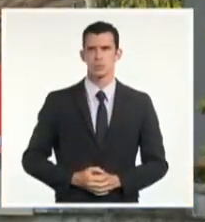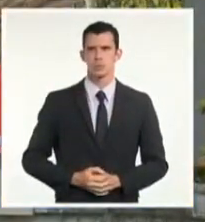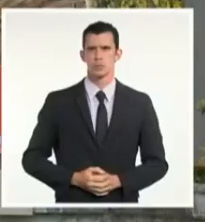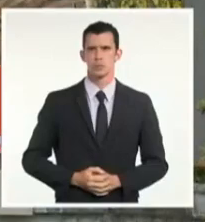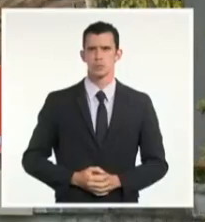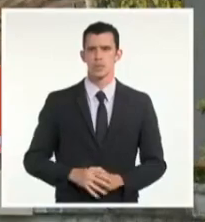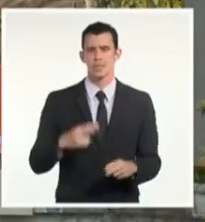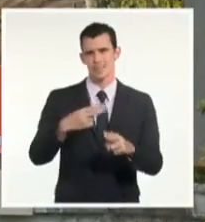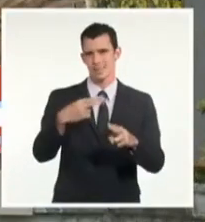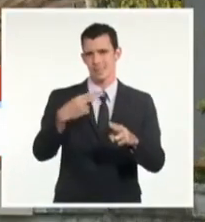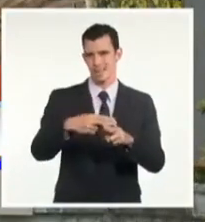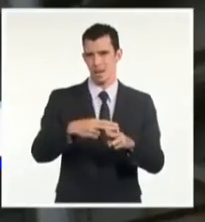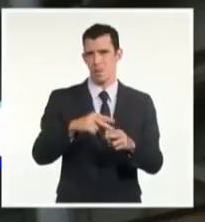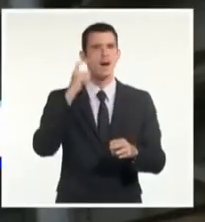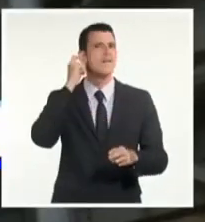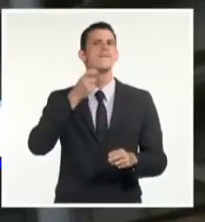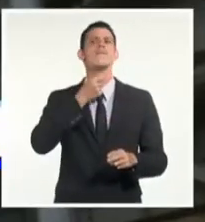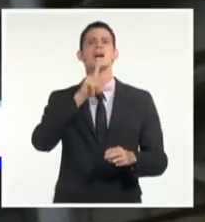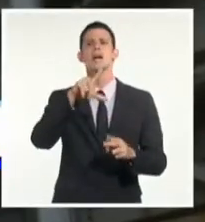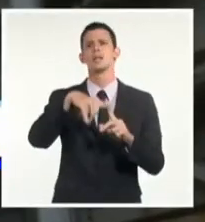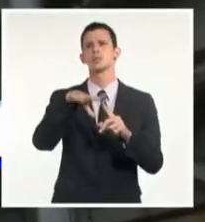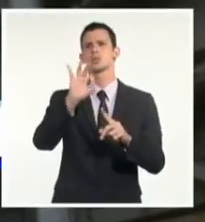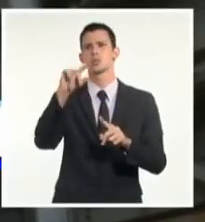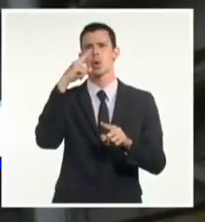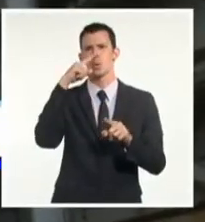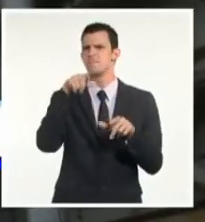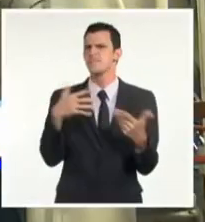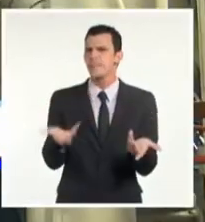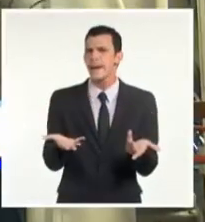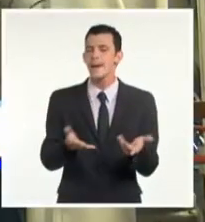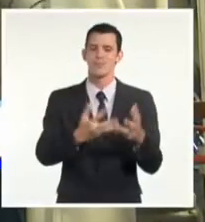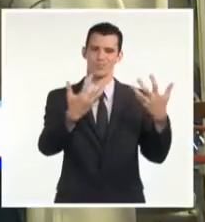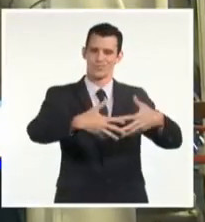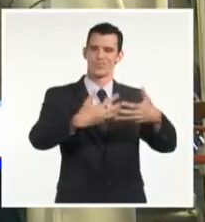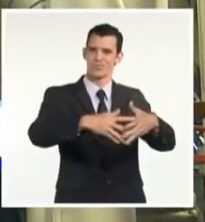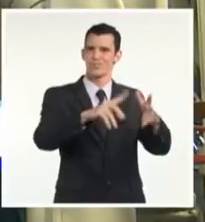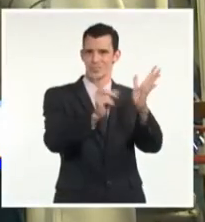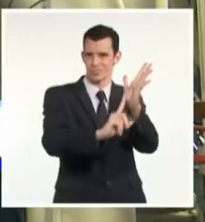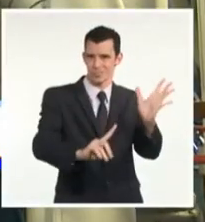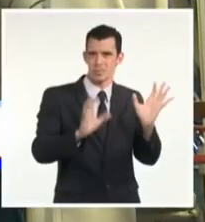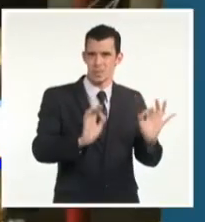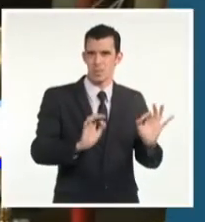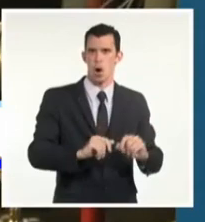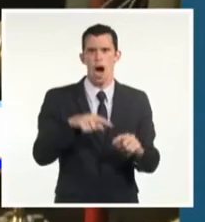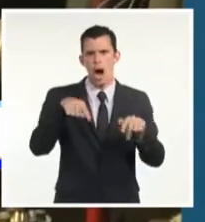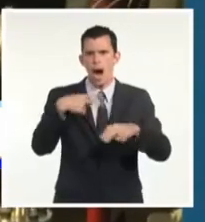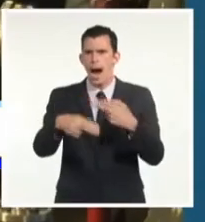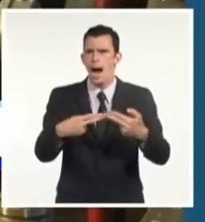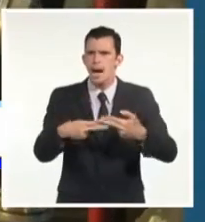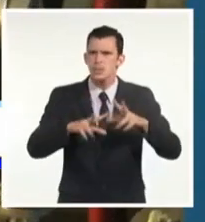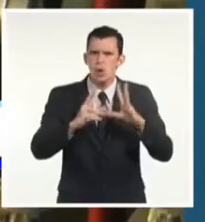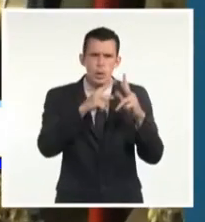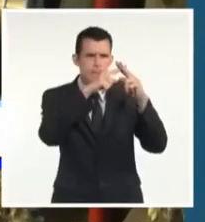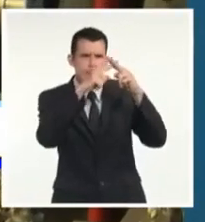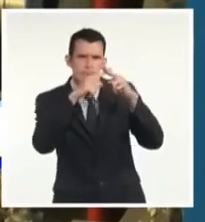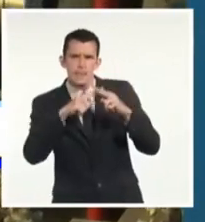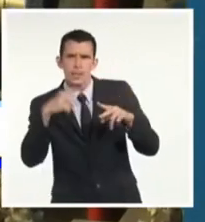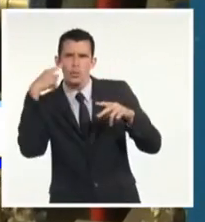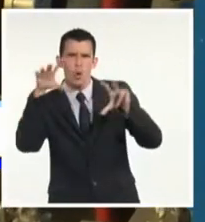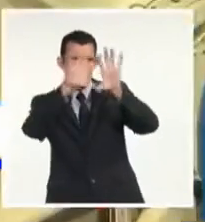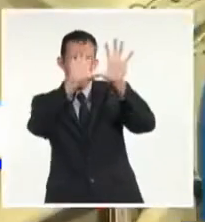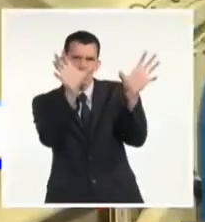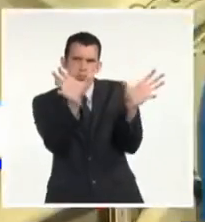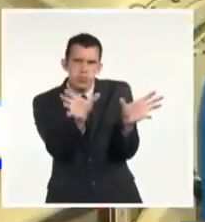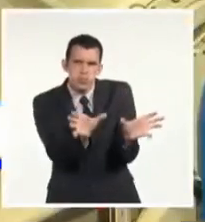Felton 1, en montaje y ajustes de chumaceras de su turbina. Este sábado, las